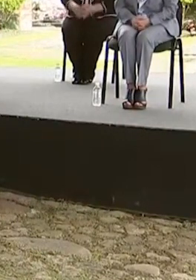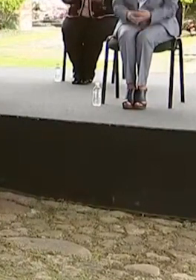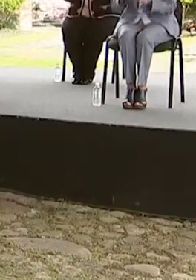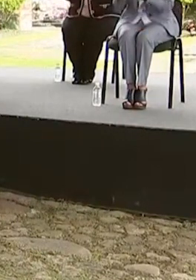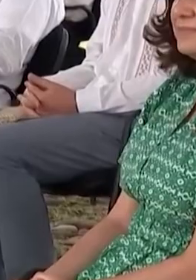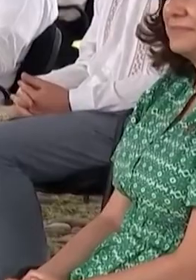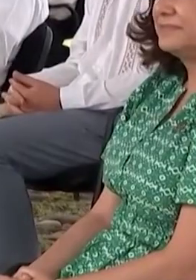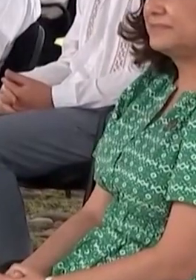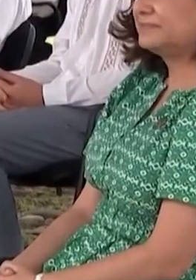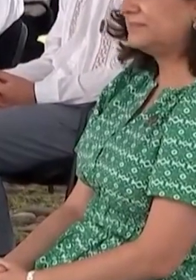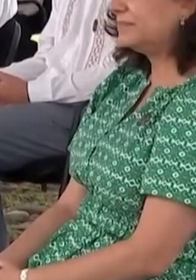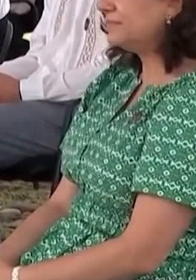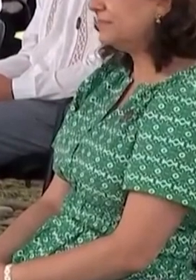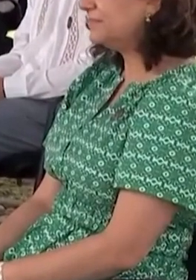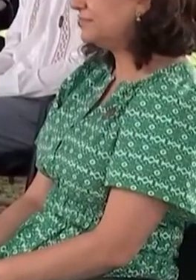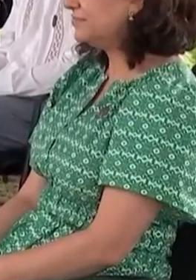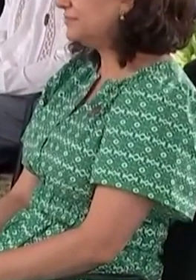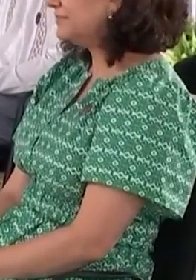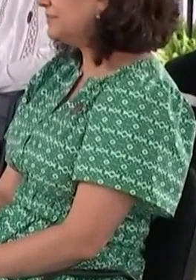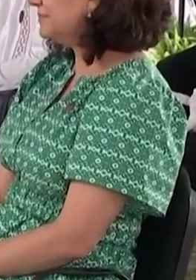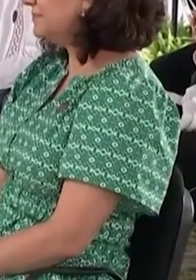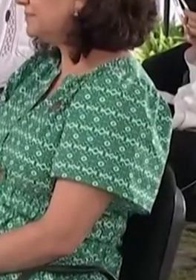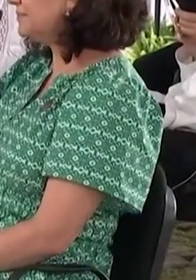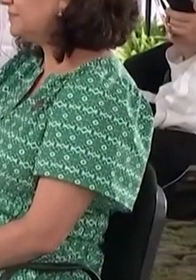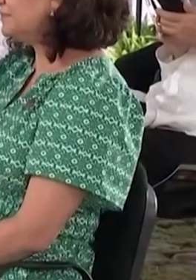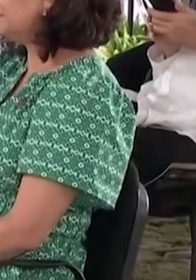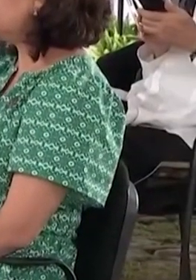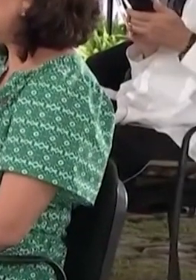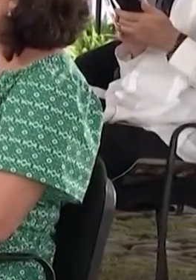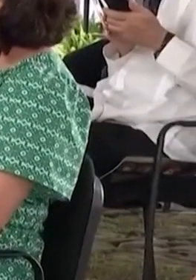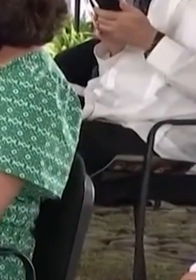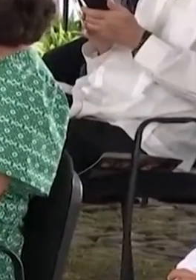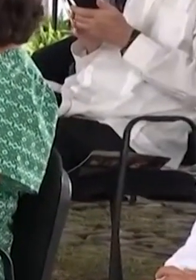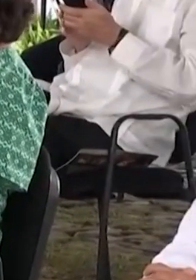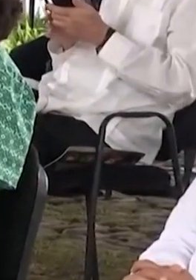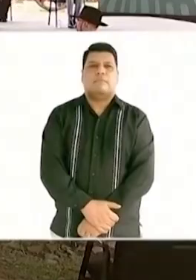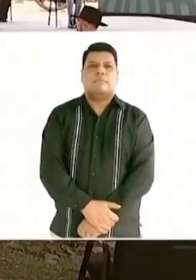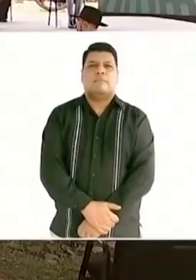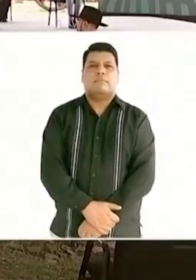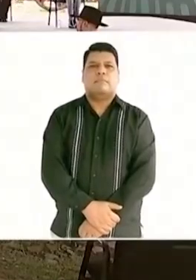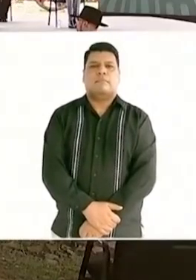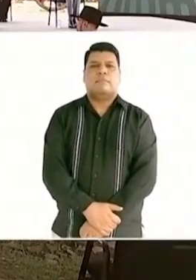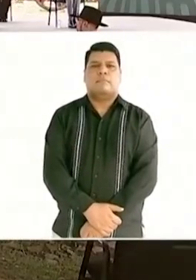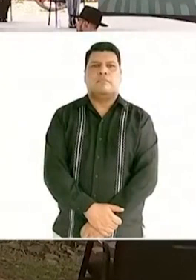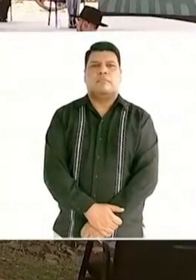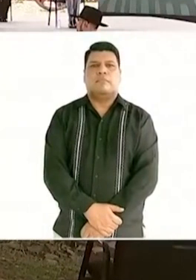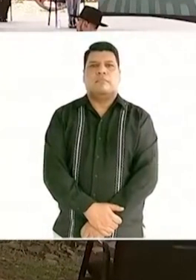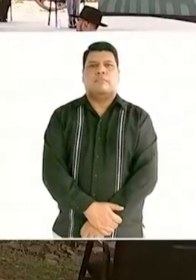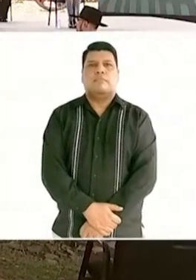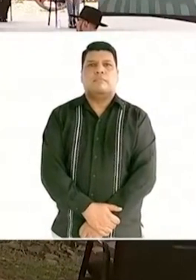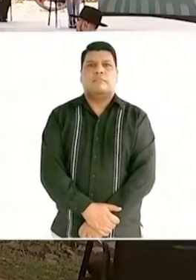lópez obrador en una ceremonia por los 200 años de la firma del tratado que reconoce la independencia de mexico